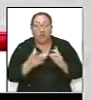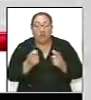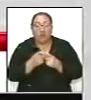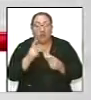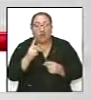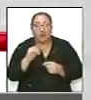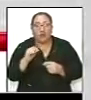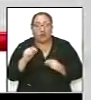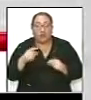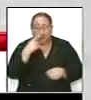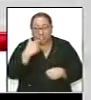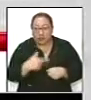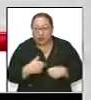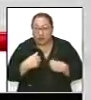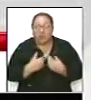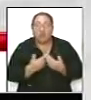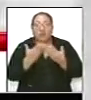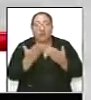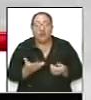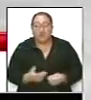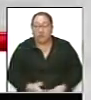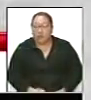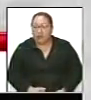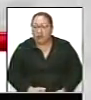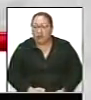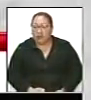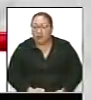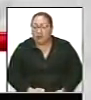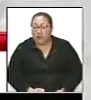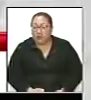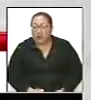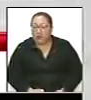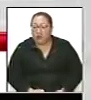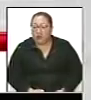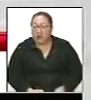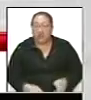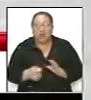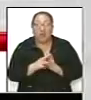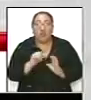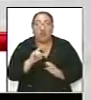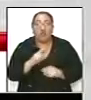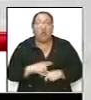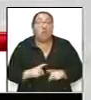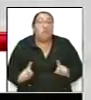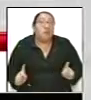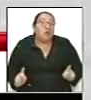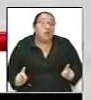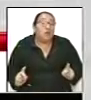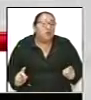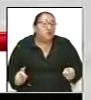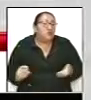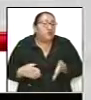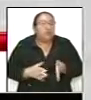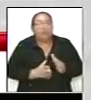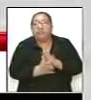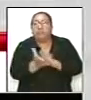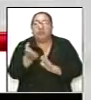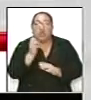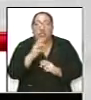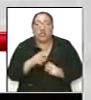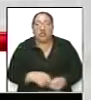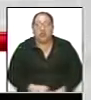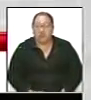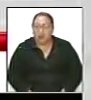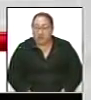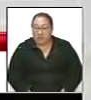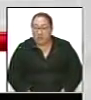Dice, este combustible debía alcanzar a la región militar sur, debía llegar ahí. Sin embargo, se desvió.